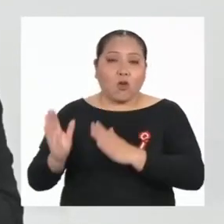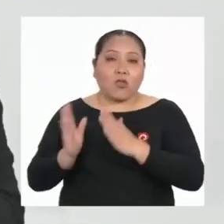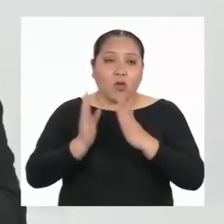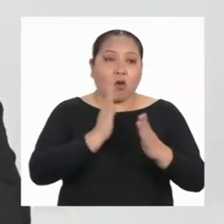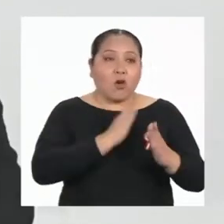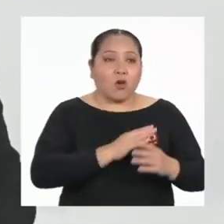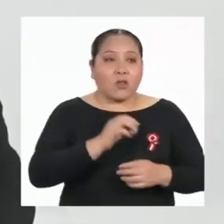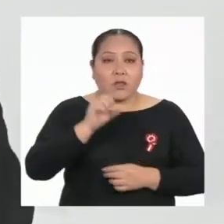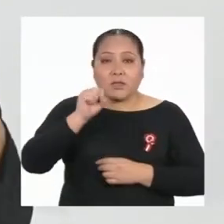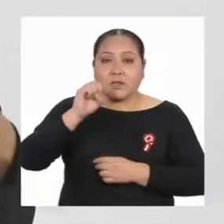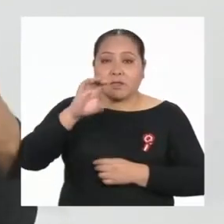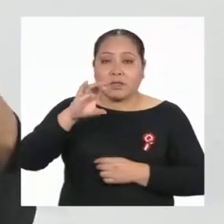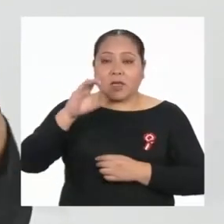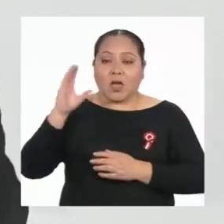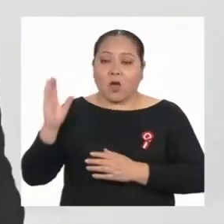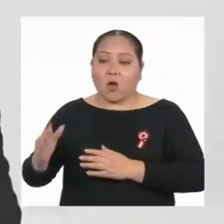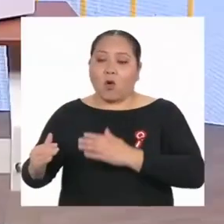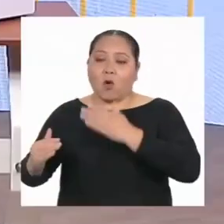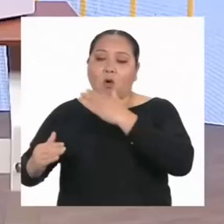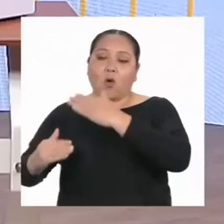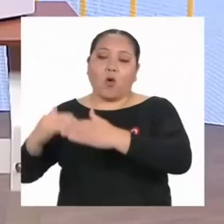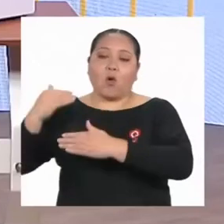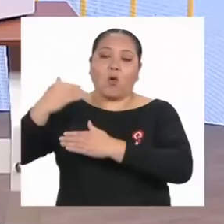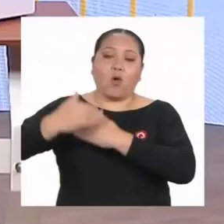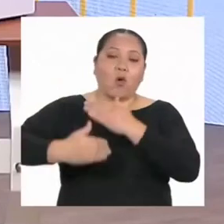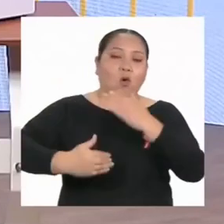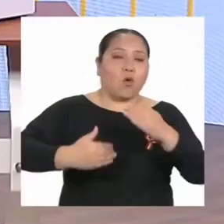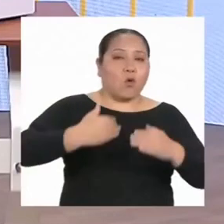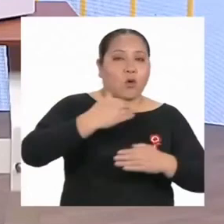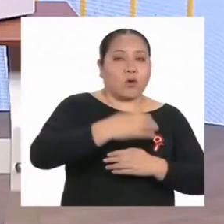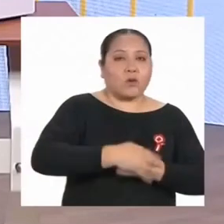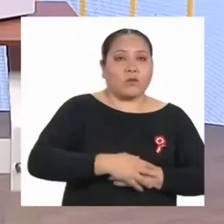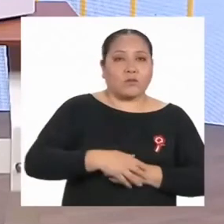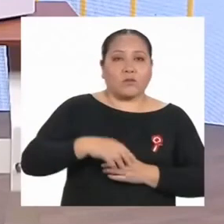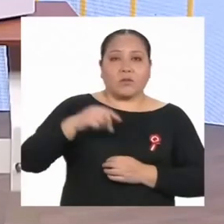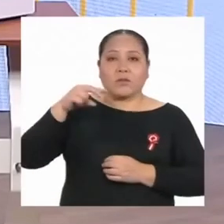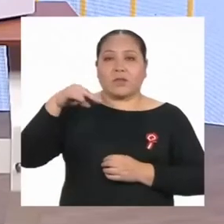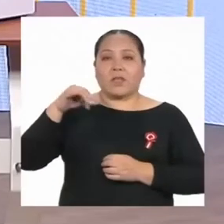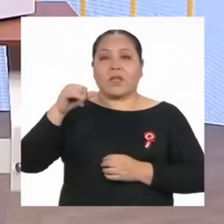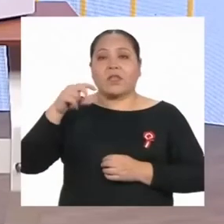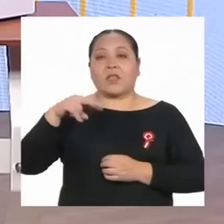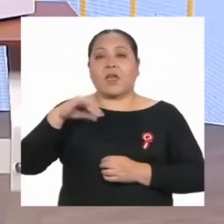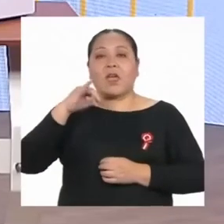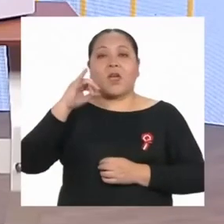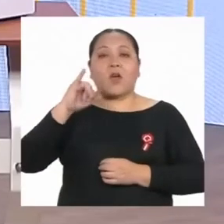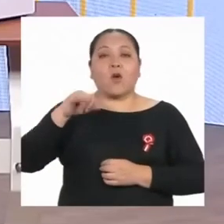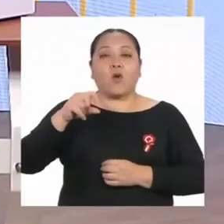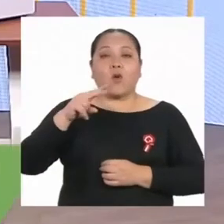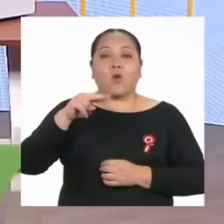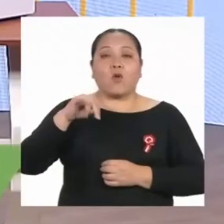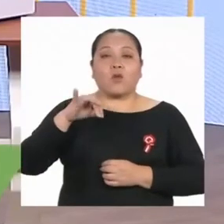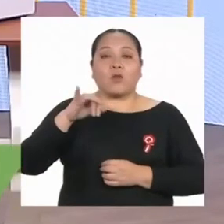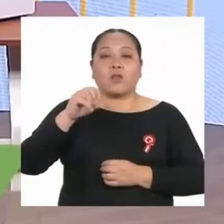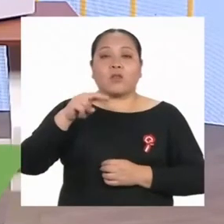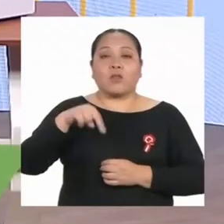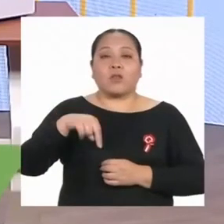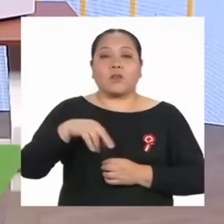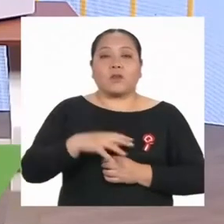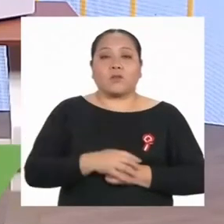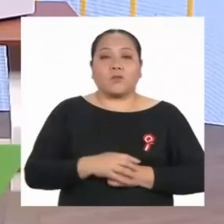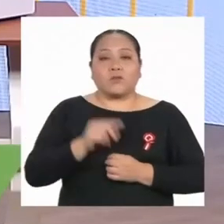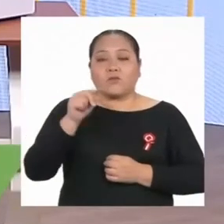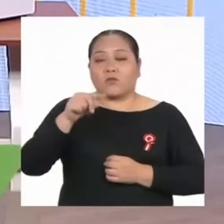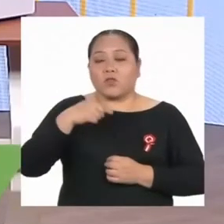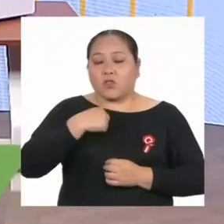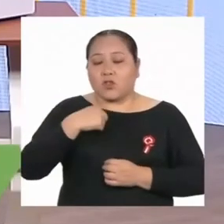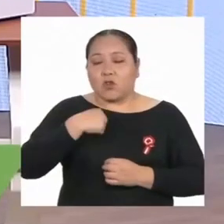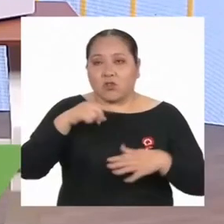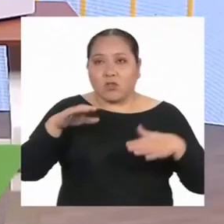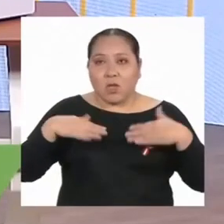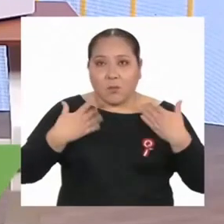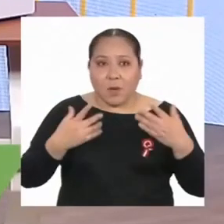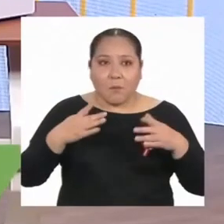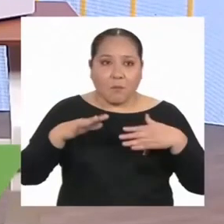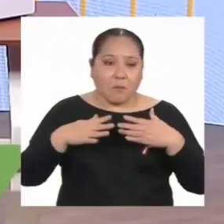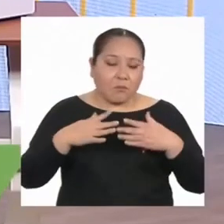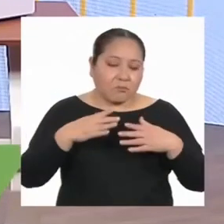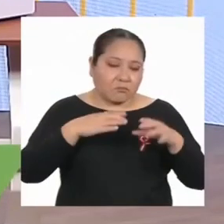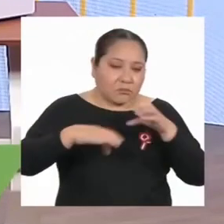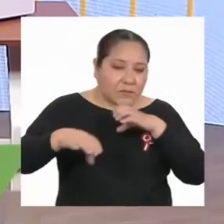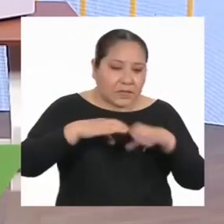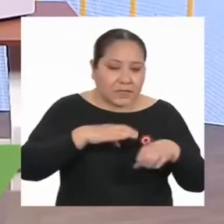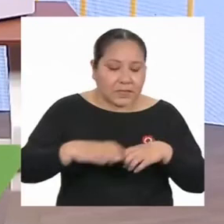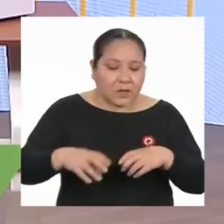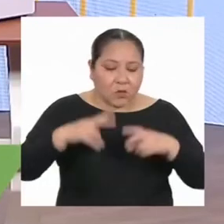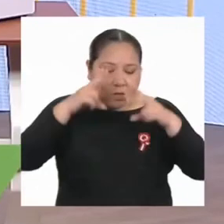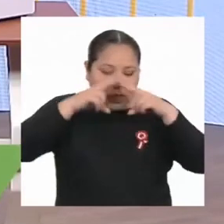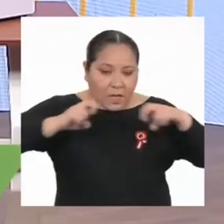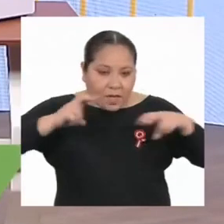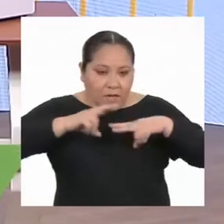secuencia, entre otros. Ina, de Junín, nos escribe esto. ¿Puedo hacer también un análisis que me sirva